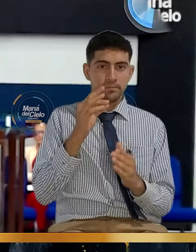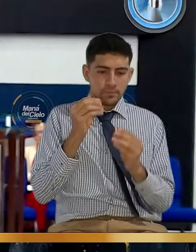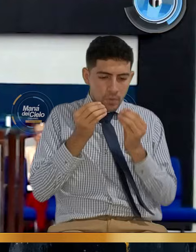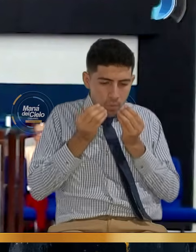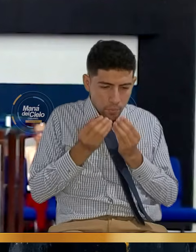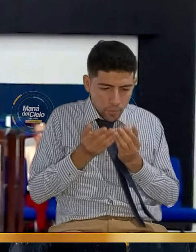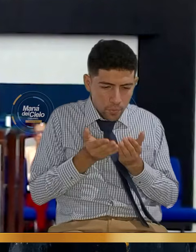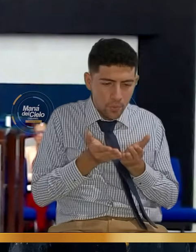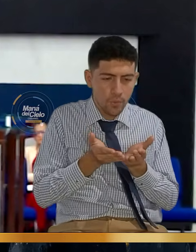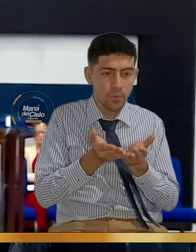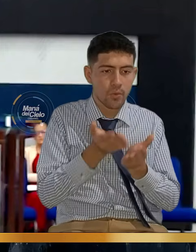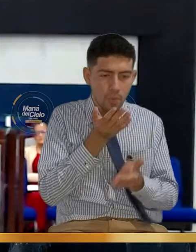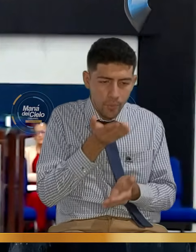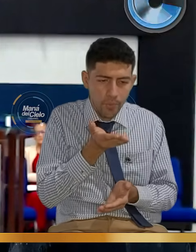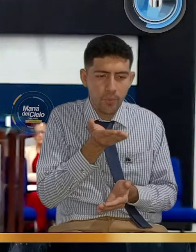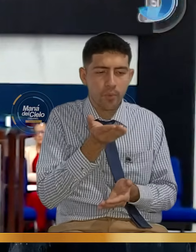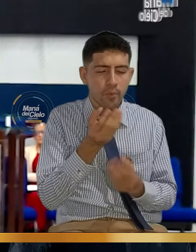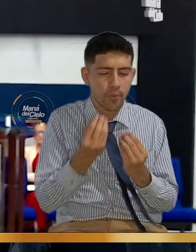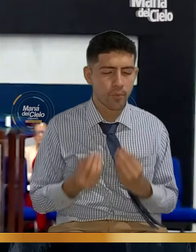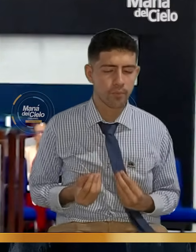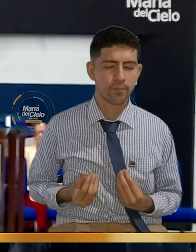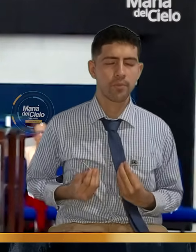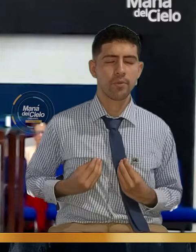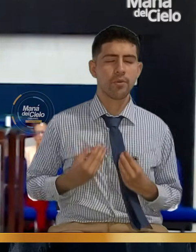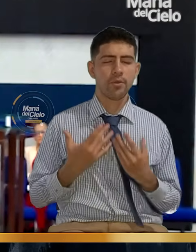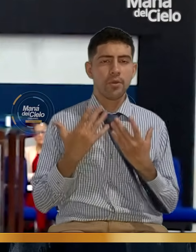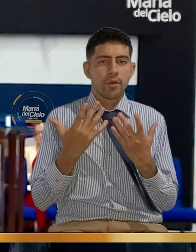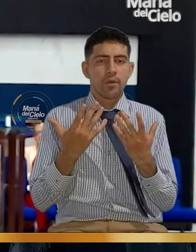escudriñela, examínela, es rica.